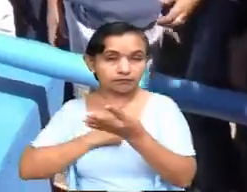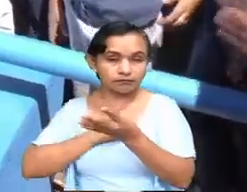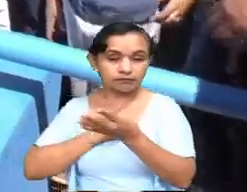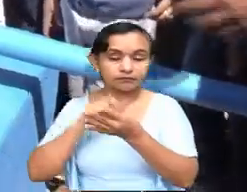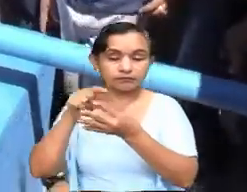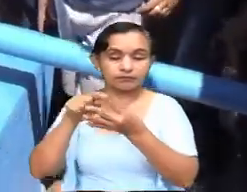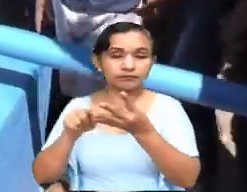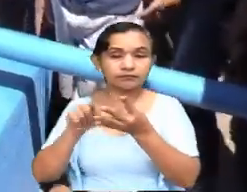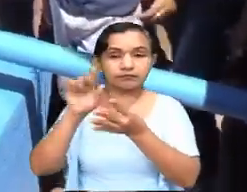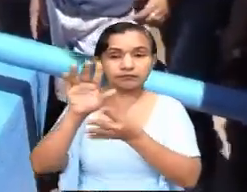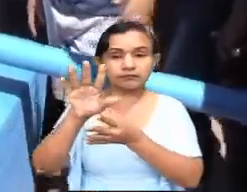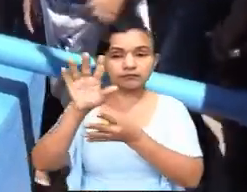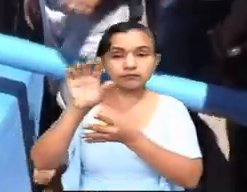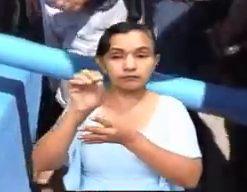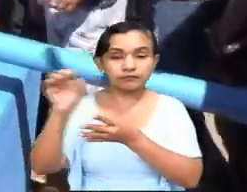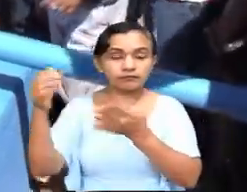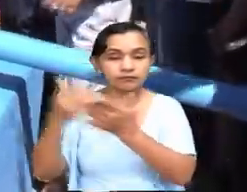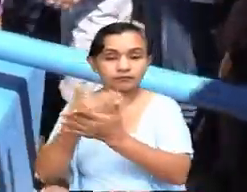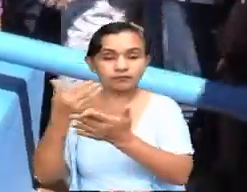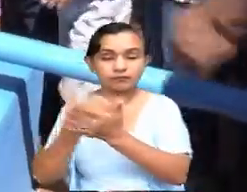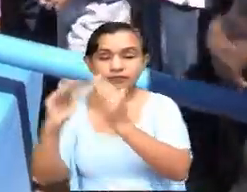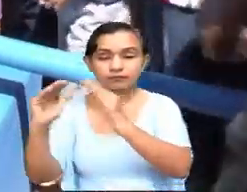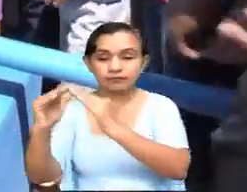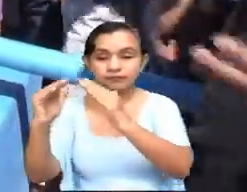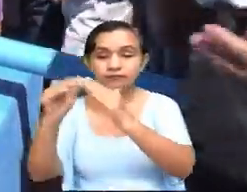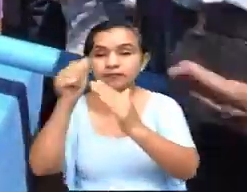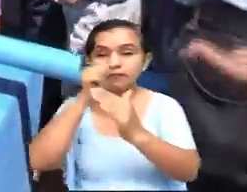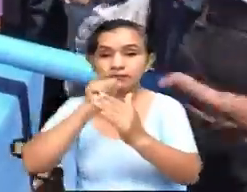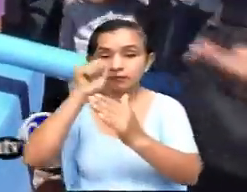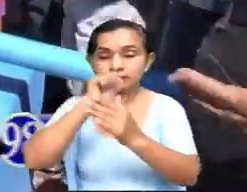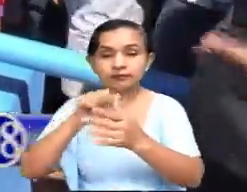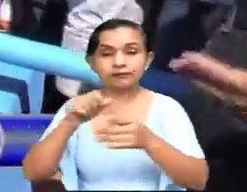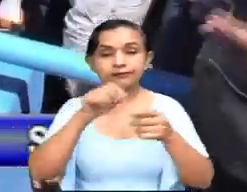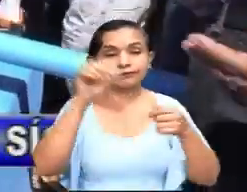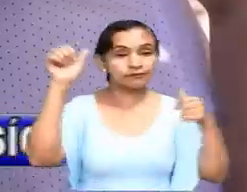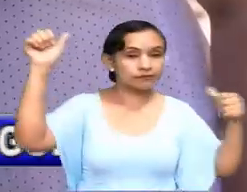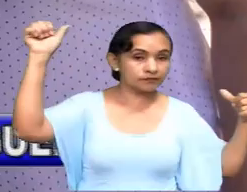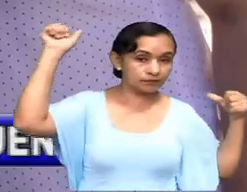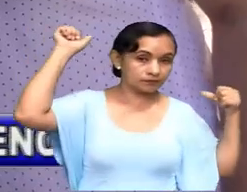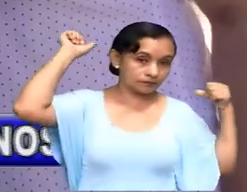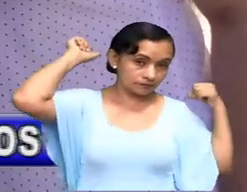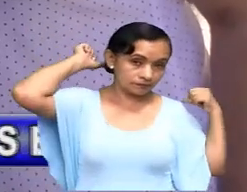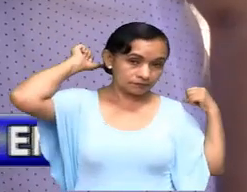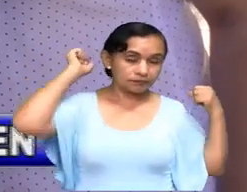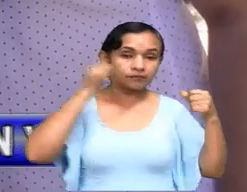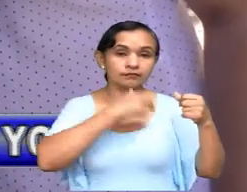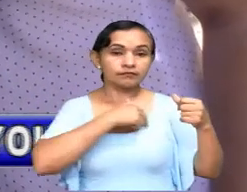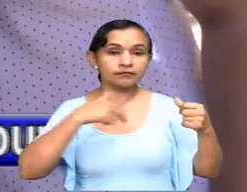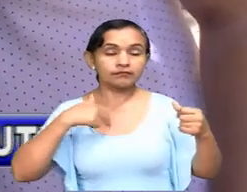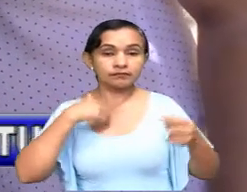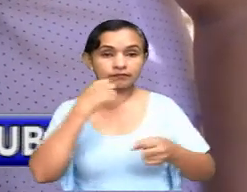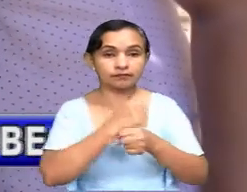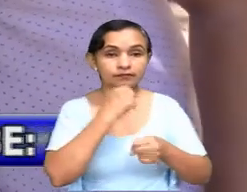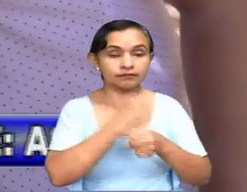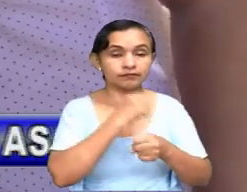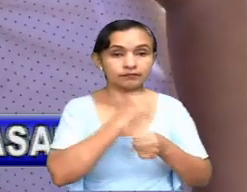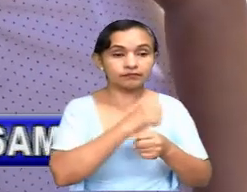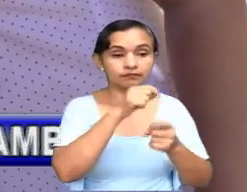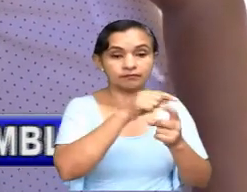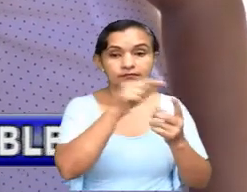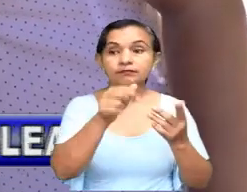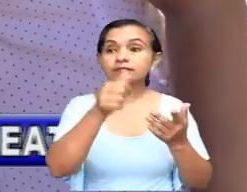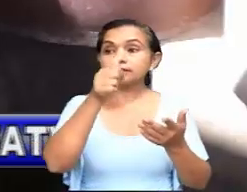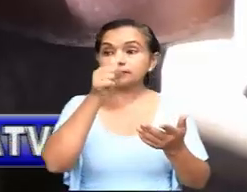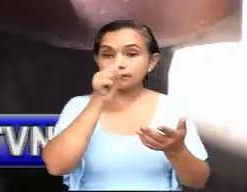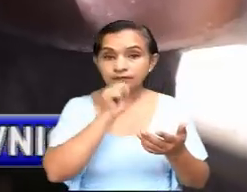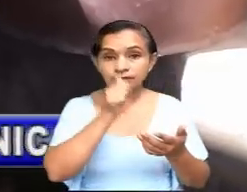de 500 nuevas conexiones domiciliares de agua potable. En Acoyapa también se intervendrán en el sistema